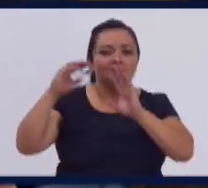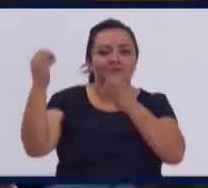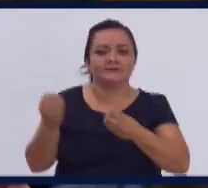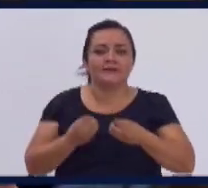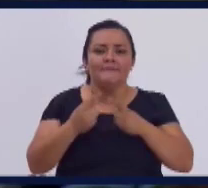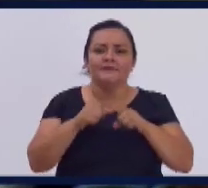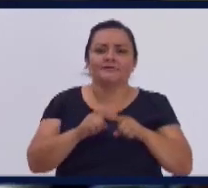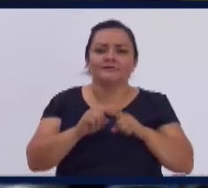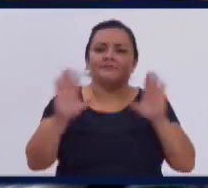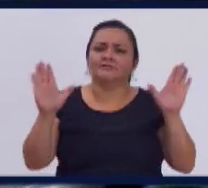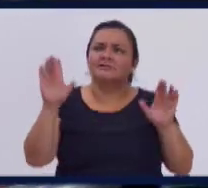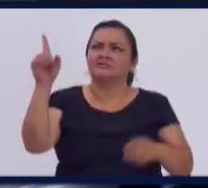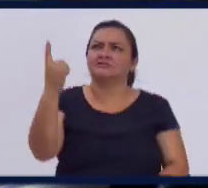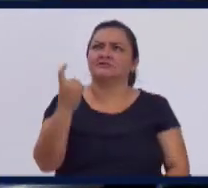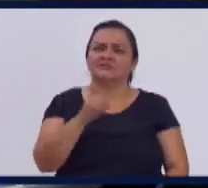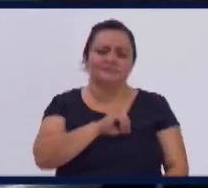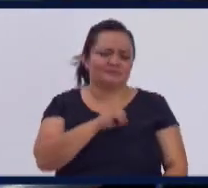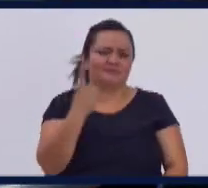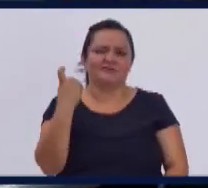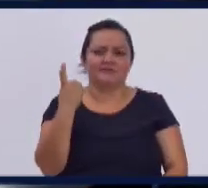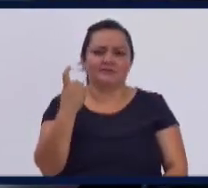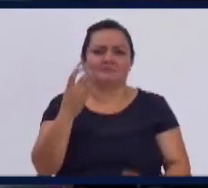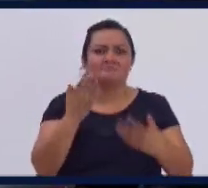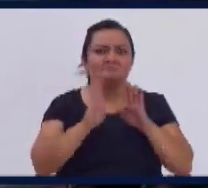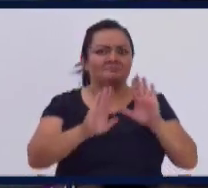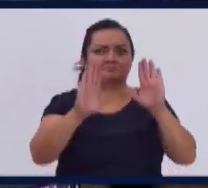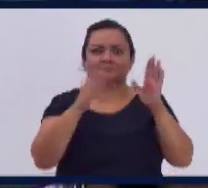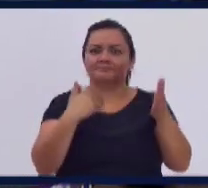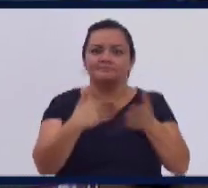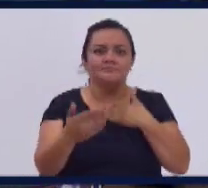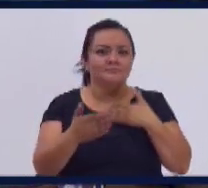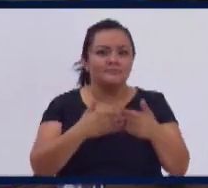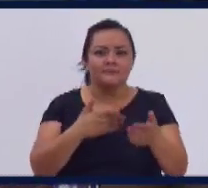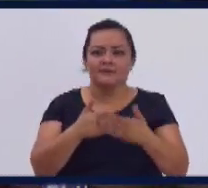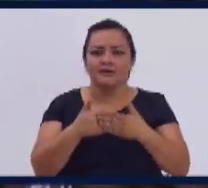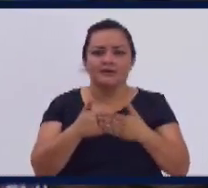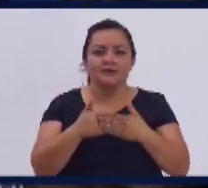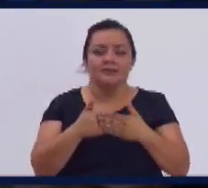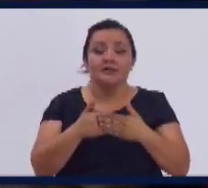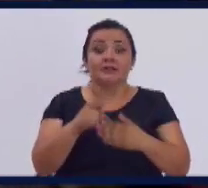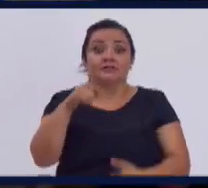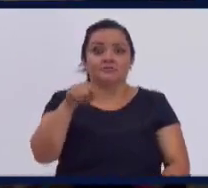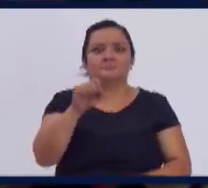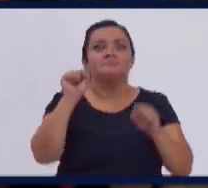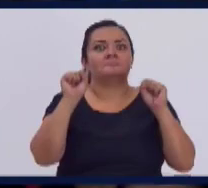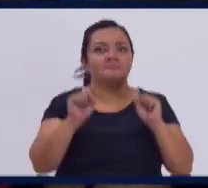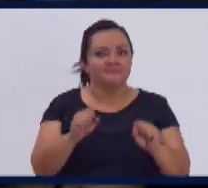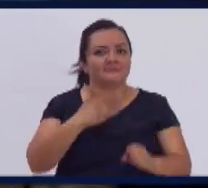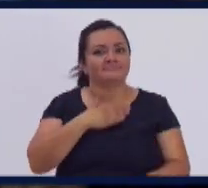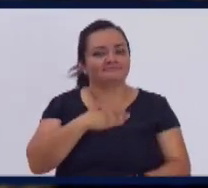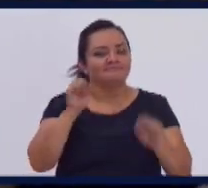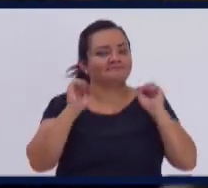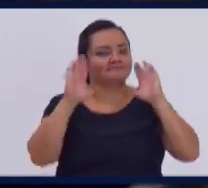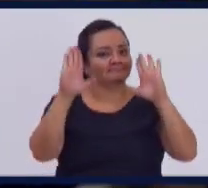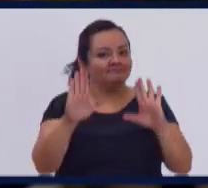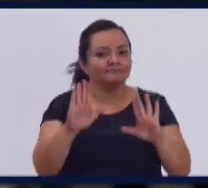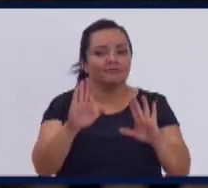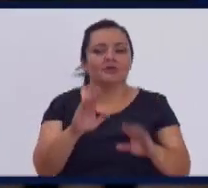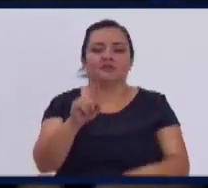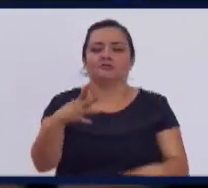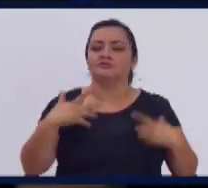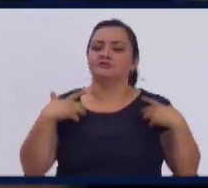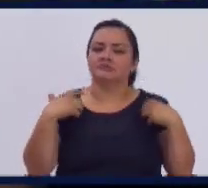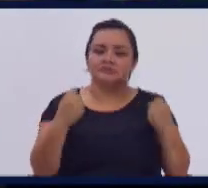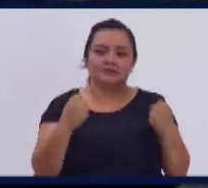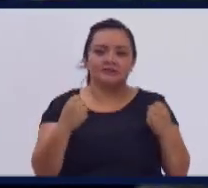el Evangelio que es Cristo, de nada te sirve. Porque si bien es cierto que puedes tener la bendición de Dios y la